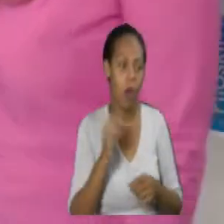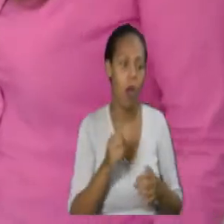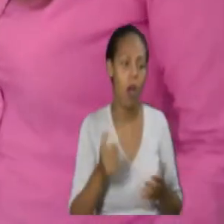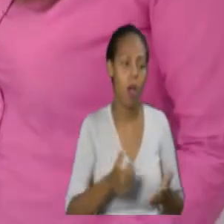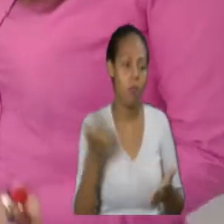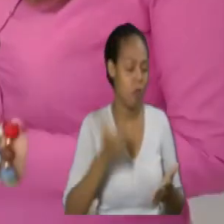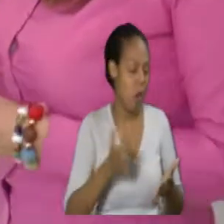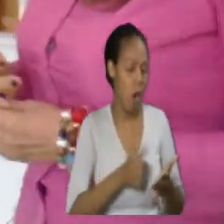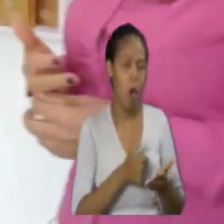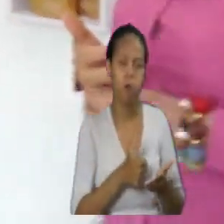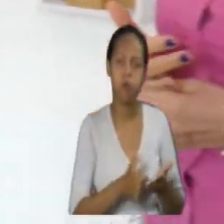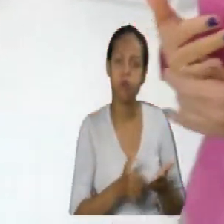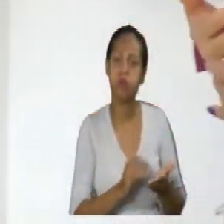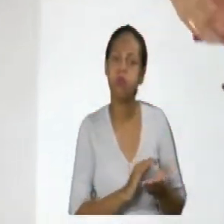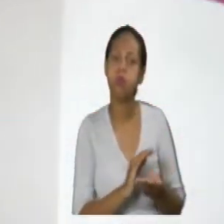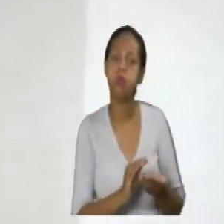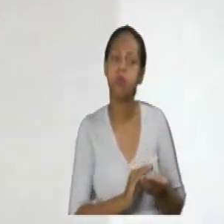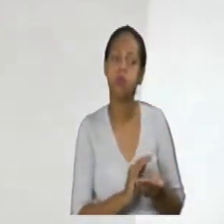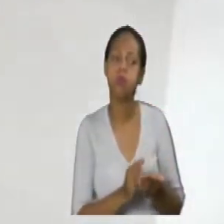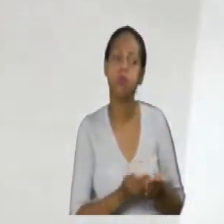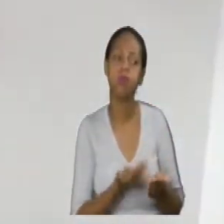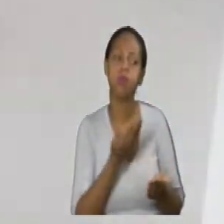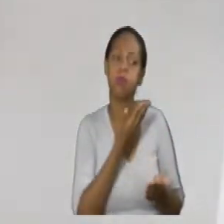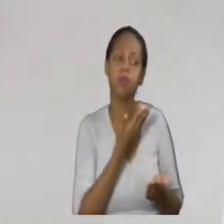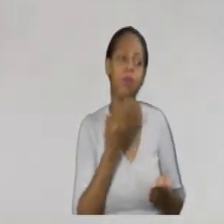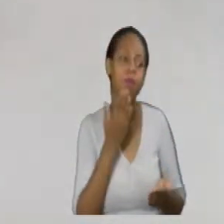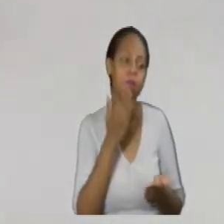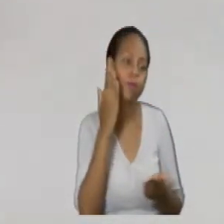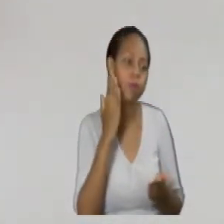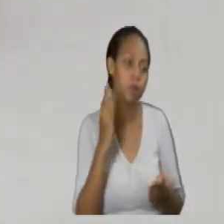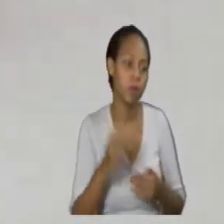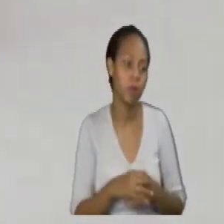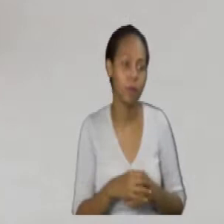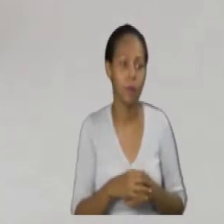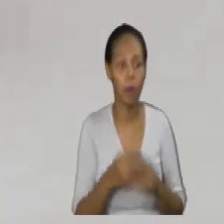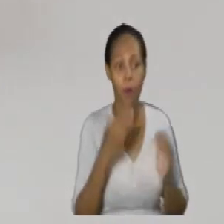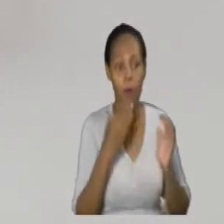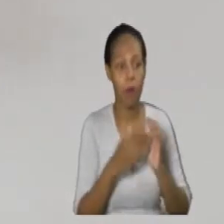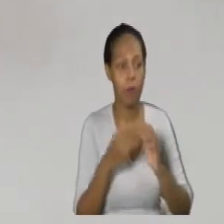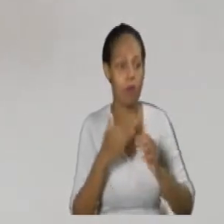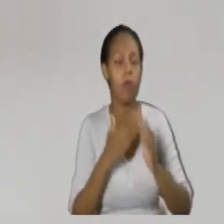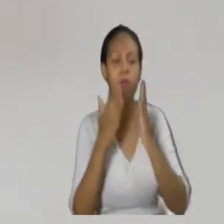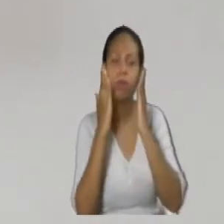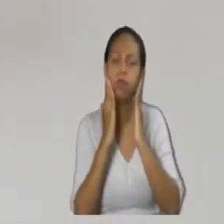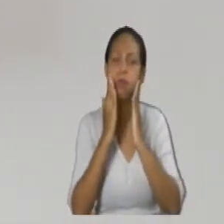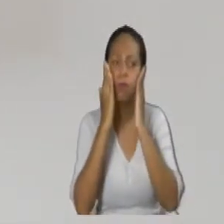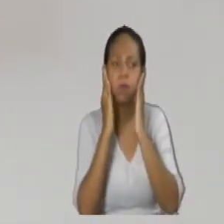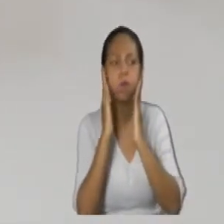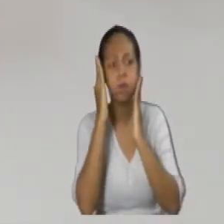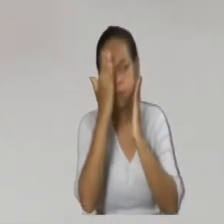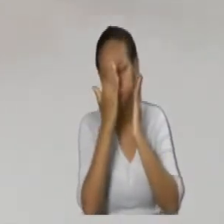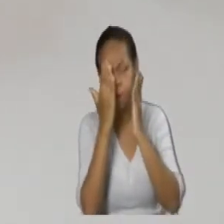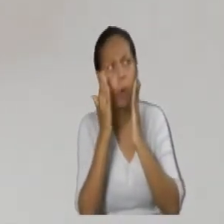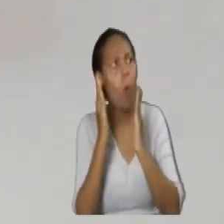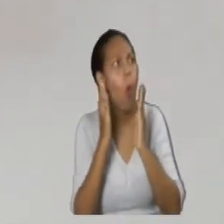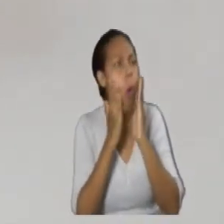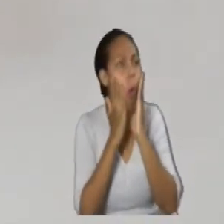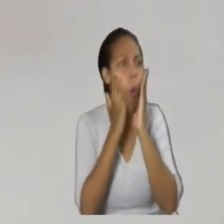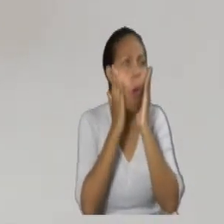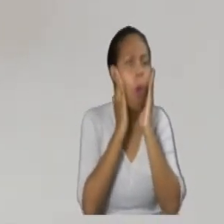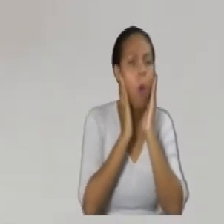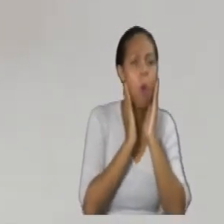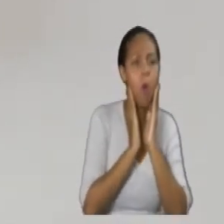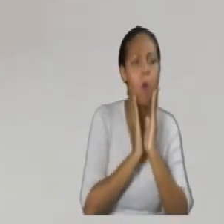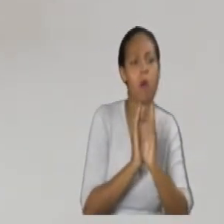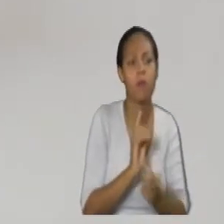un producto que el paciente se puede lavar su piel y siente el cambio en el momento que